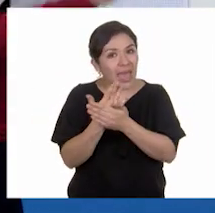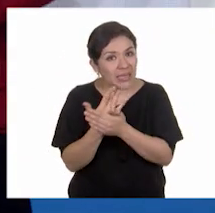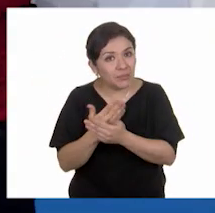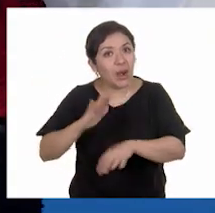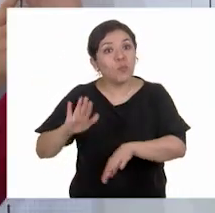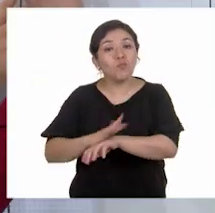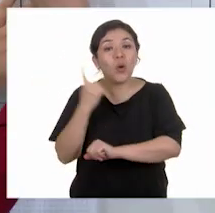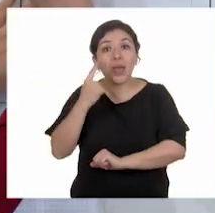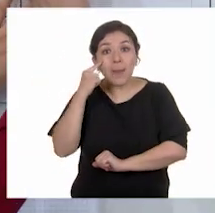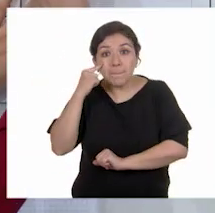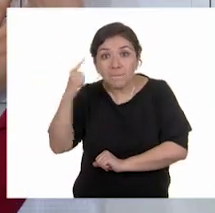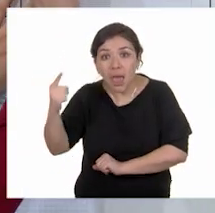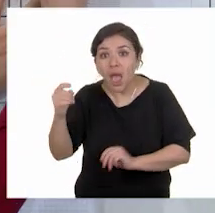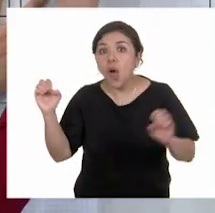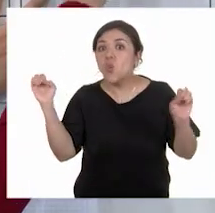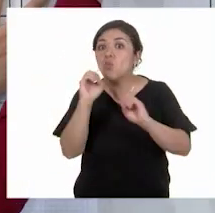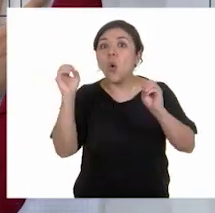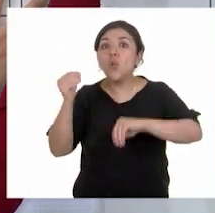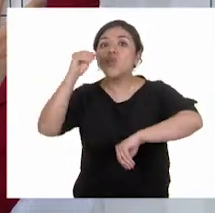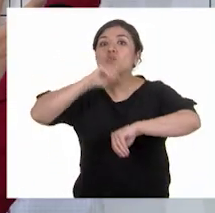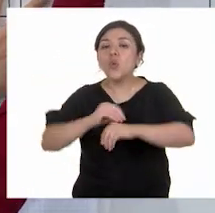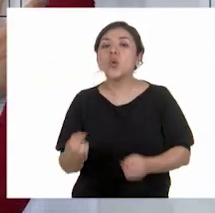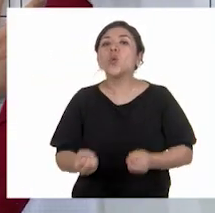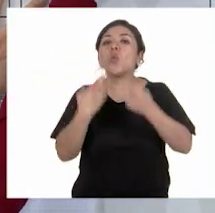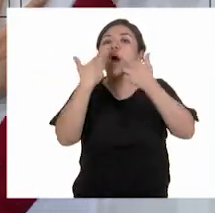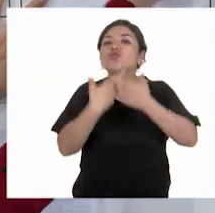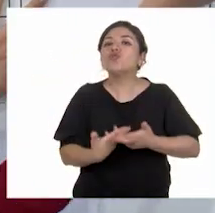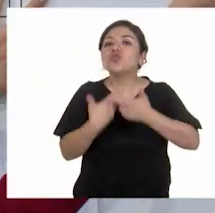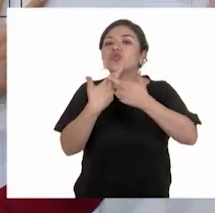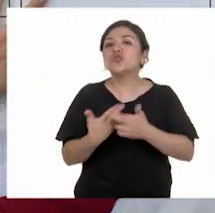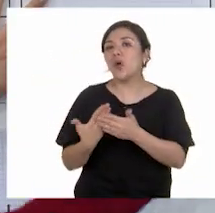porque aquí no pusimos los sobrantes